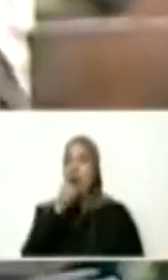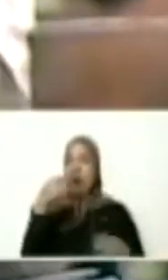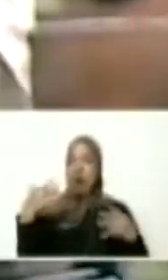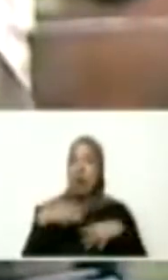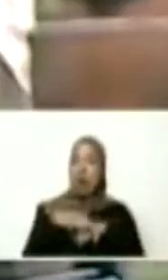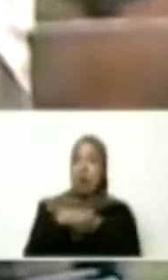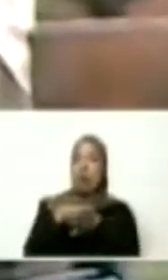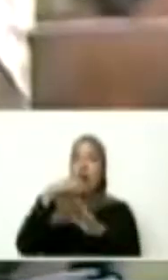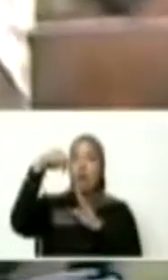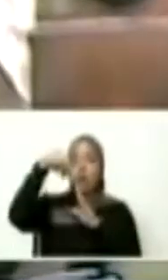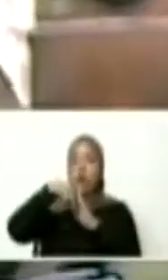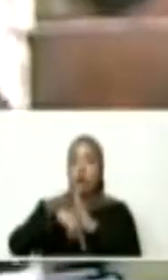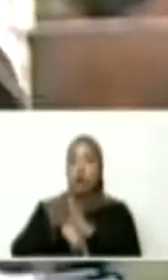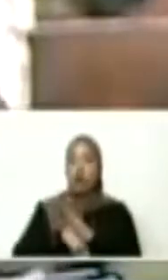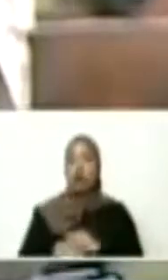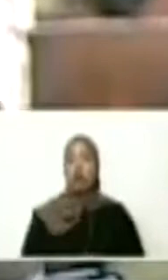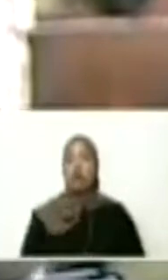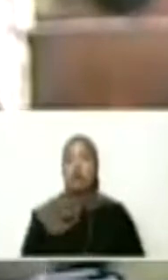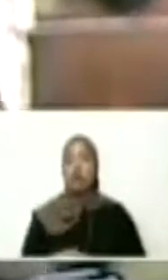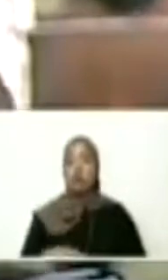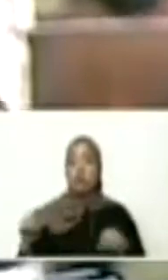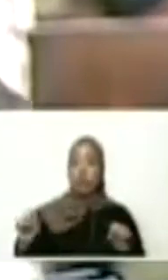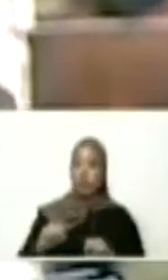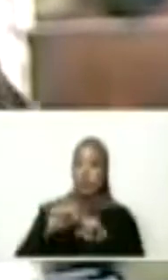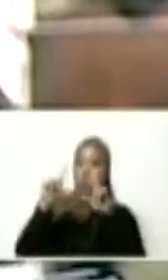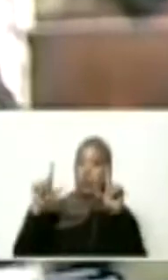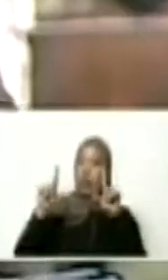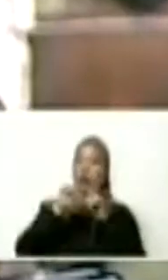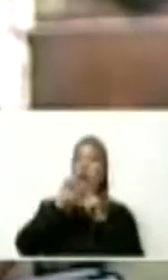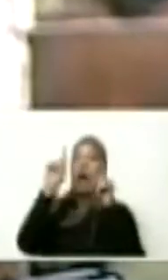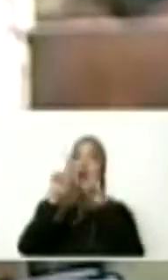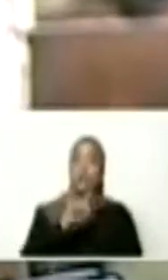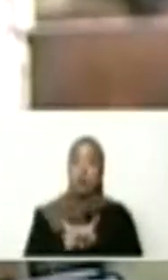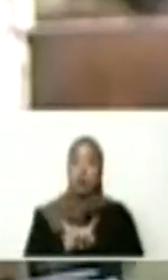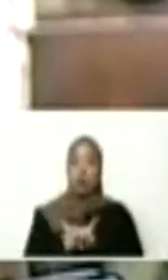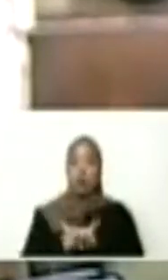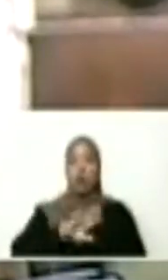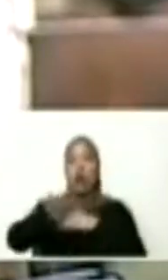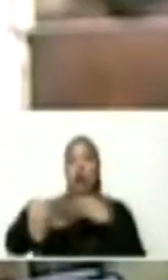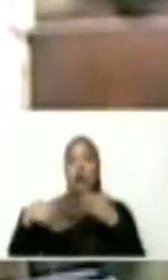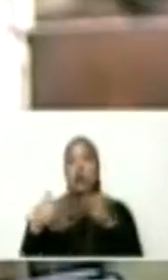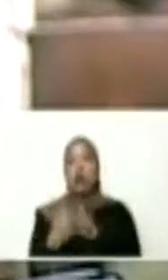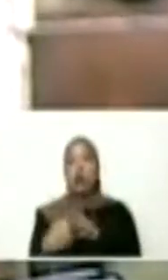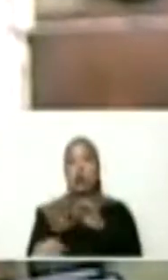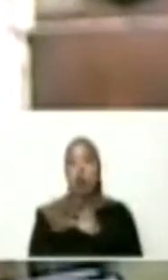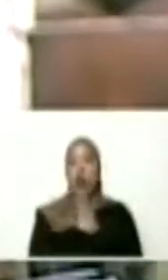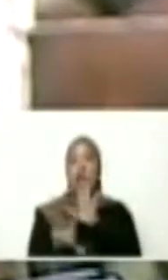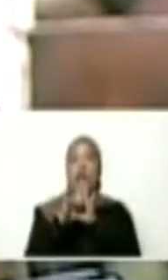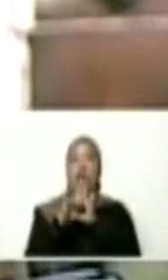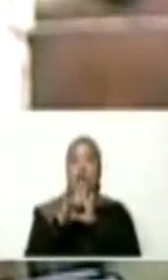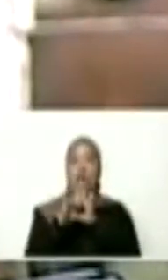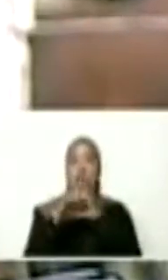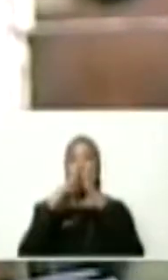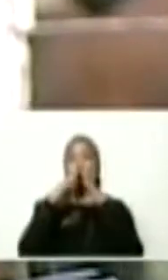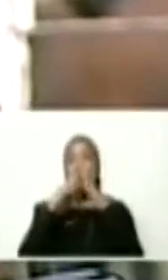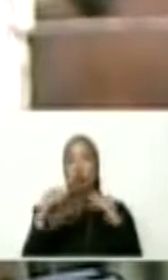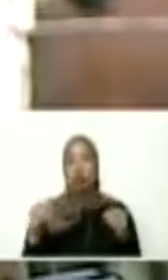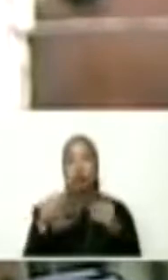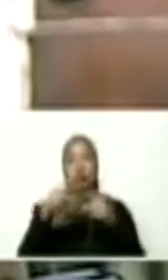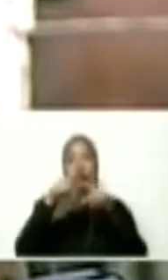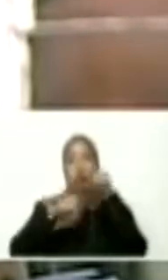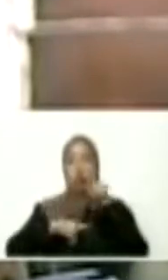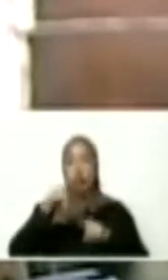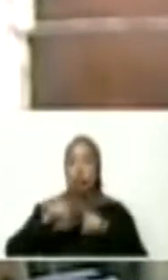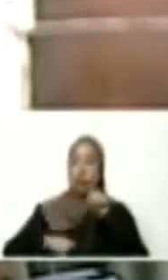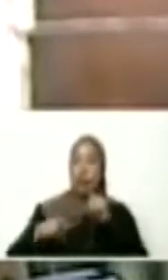integral, profunda, impactante, transformadora de todas las leyes y de toda la